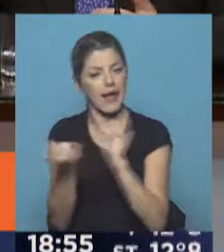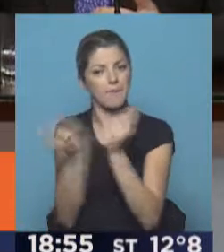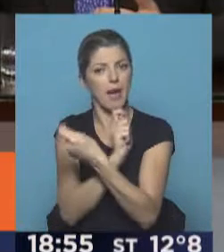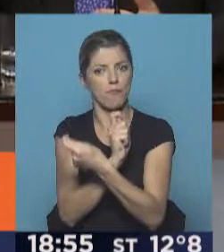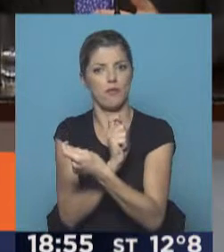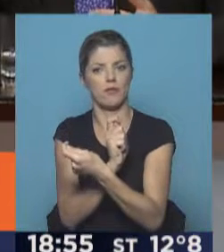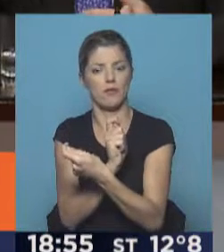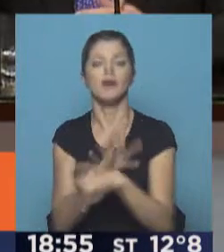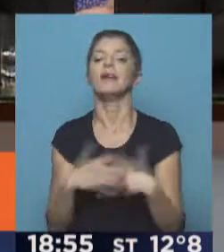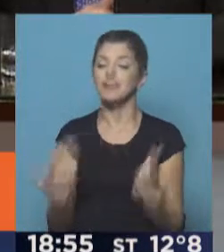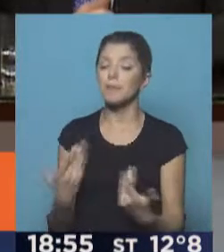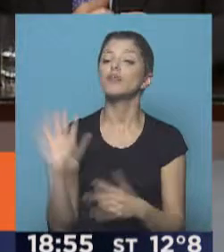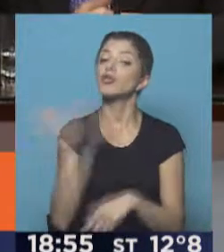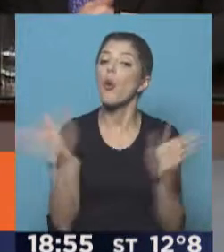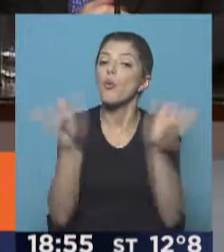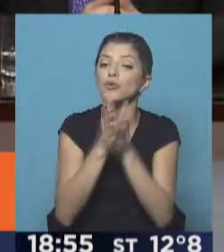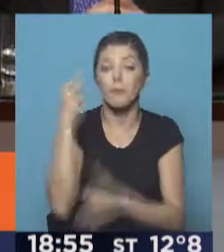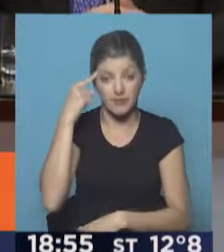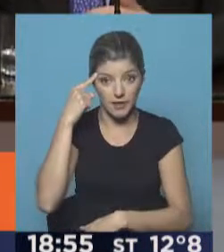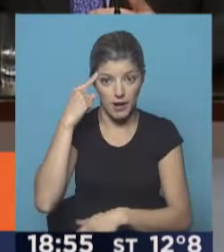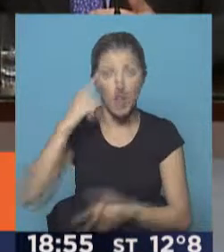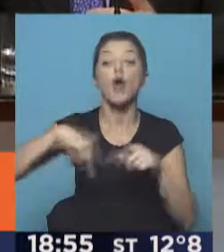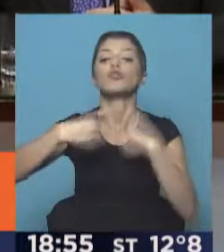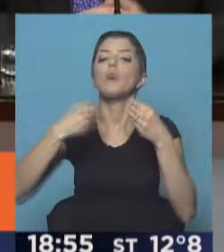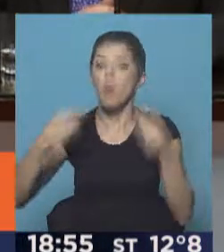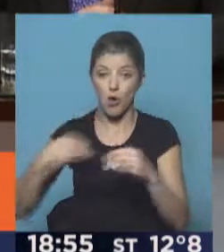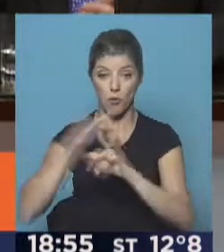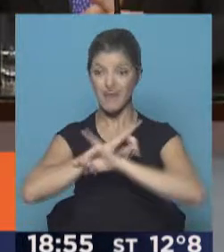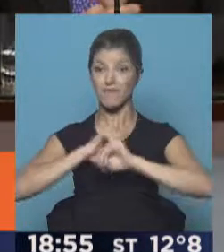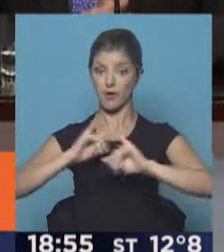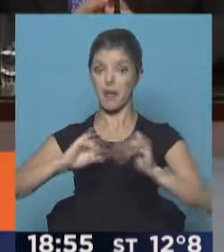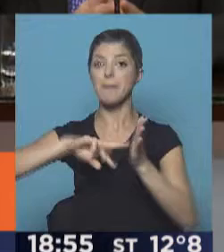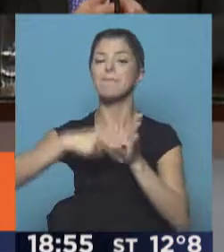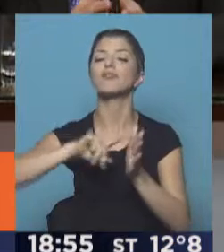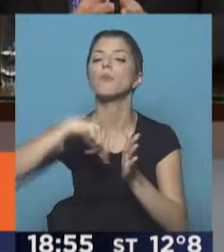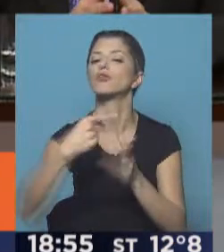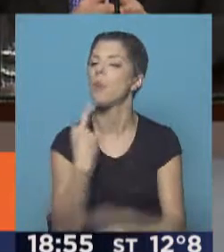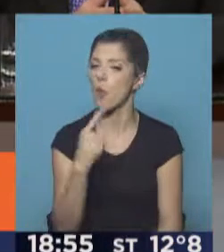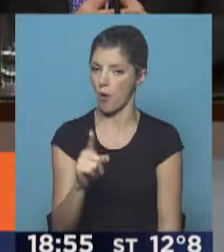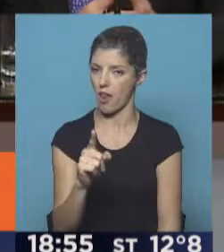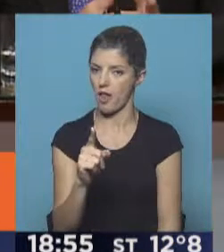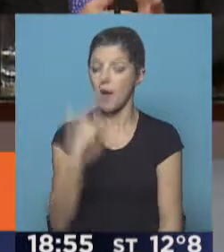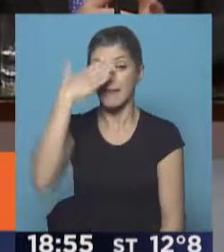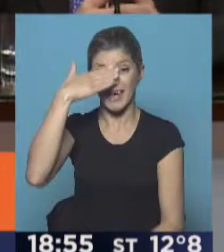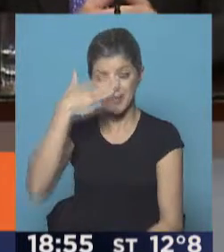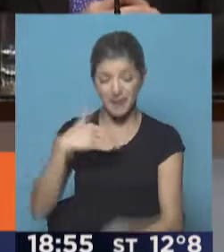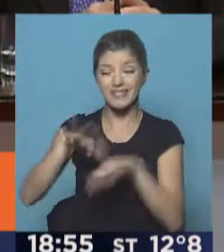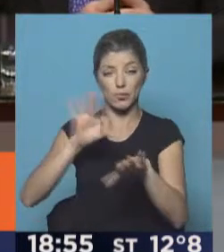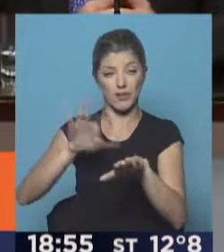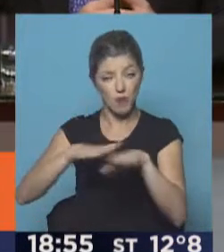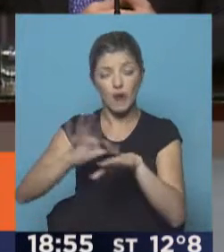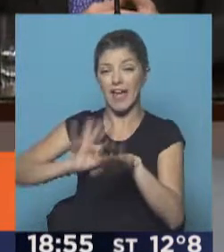cuáles son los siguientes pasos y cómo podemos hacer para que esta situación que vivimos hoy, en los próximos años, la vayamos revirtiendo y seamos un